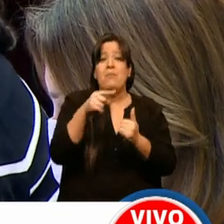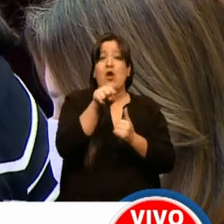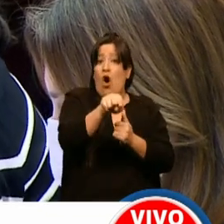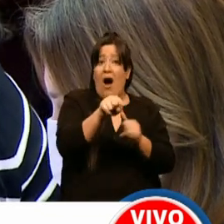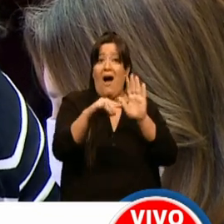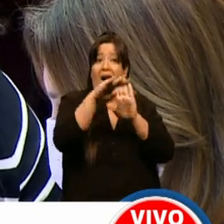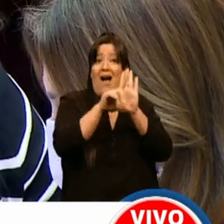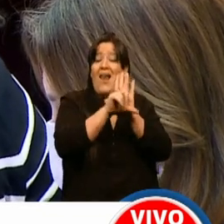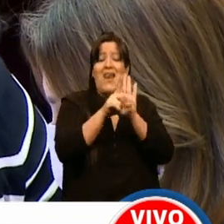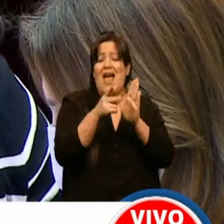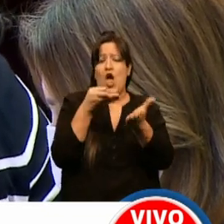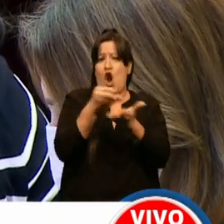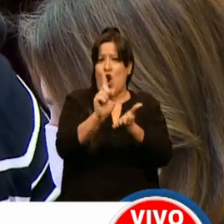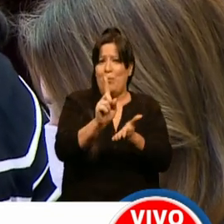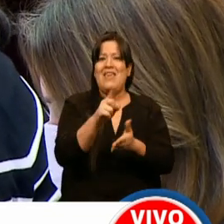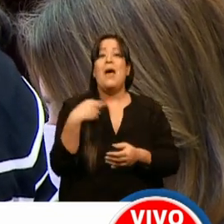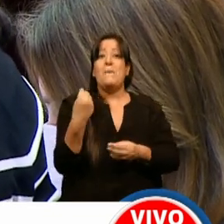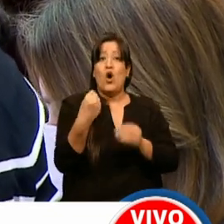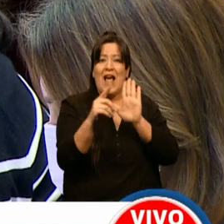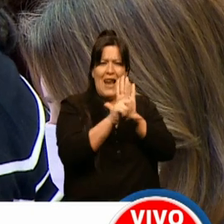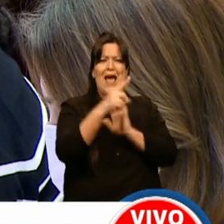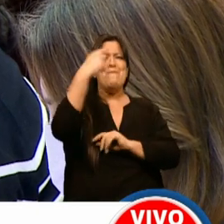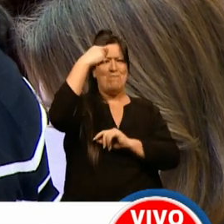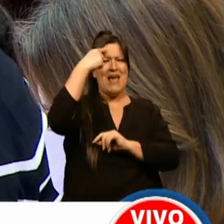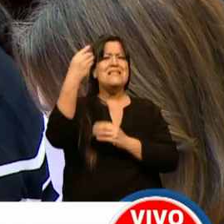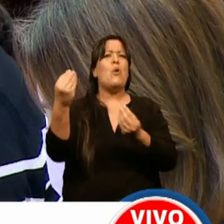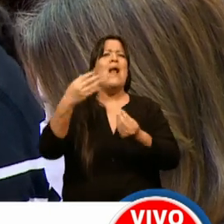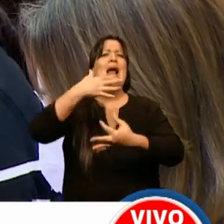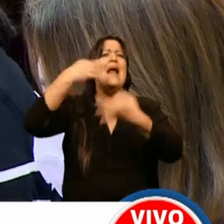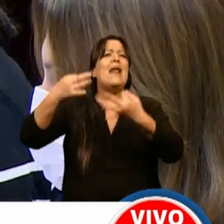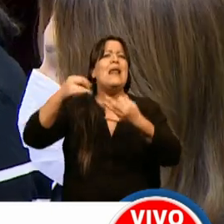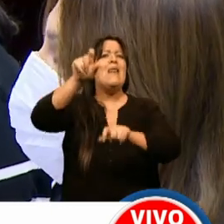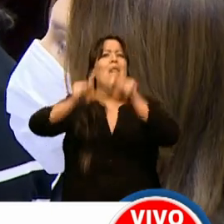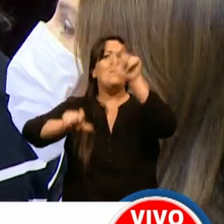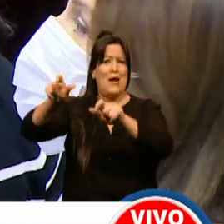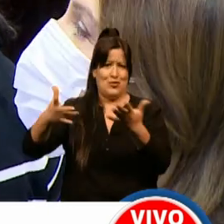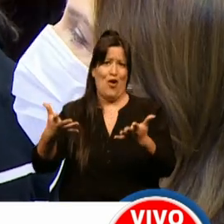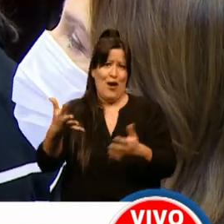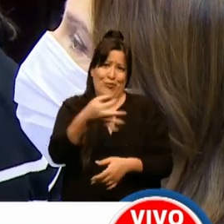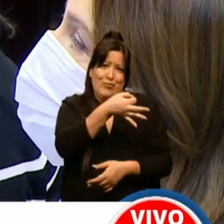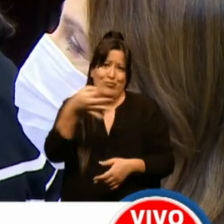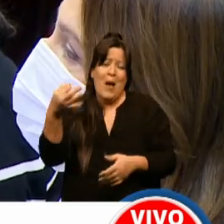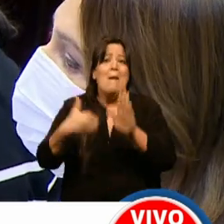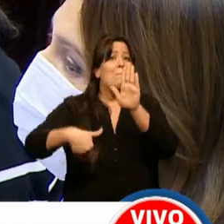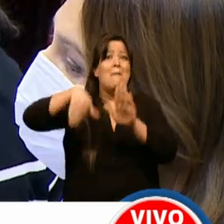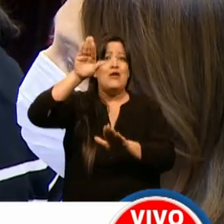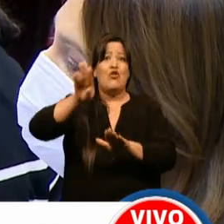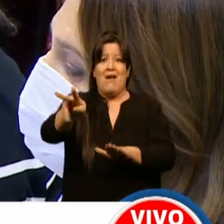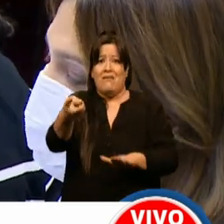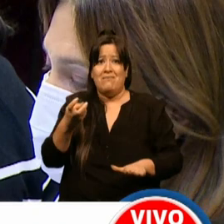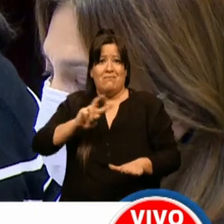porque considera y tiene en cuenta cuál es la realidad de estas personas lo cierto que la mayoría de ellas